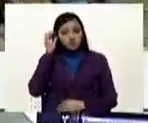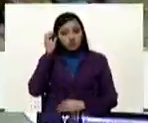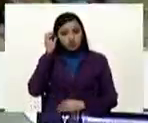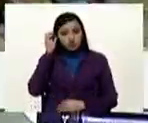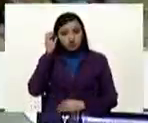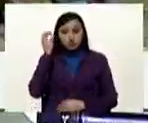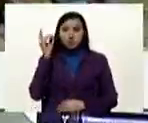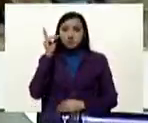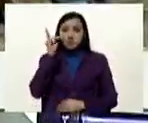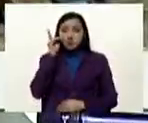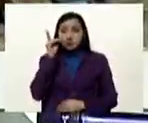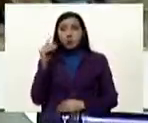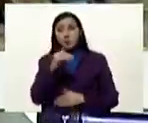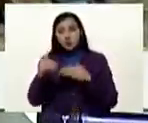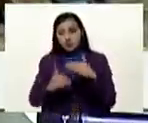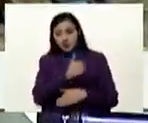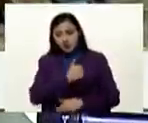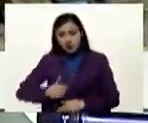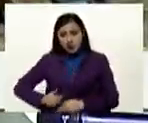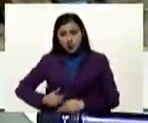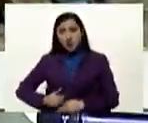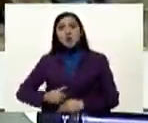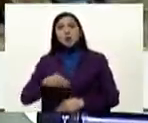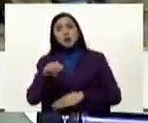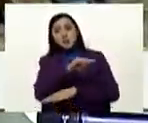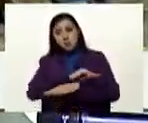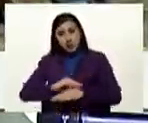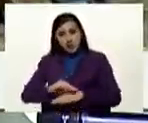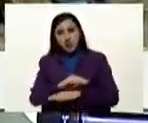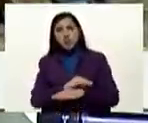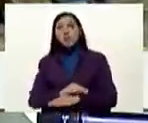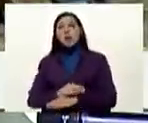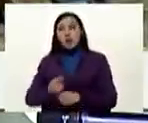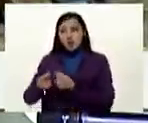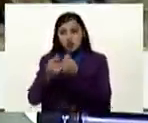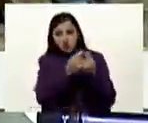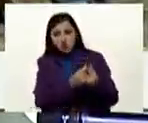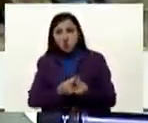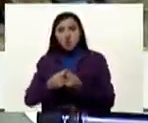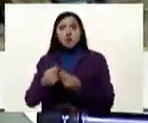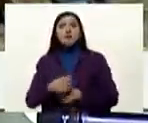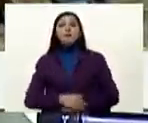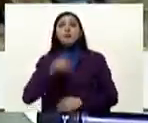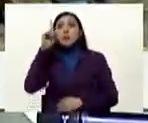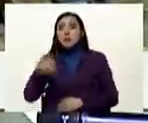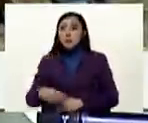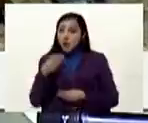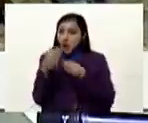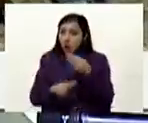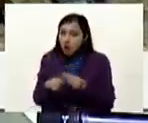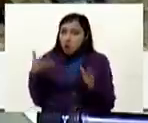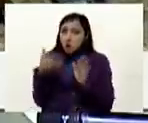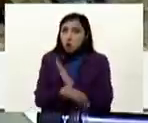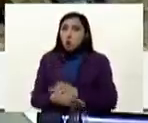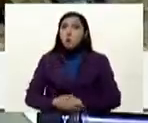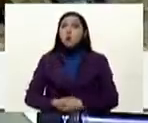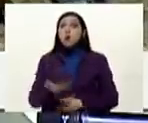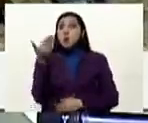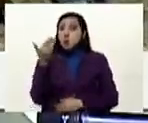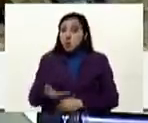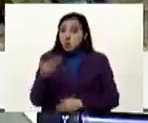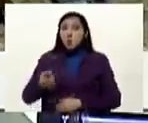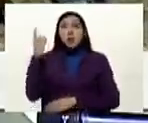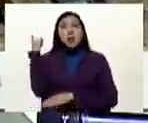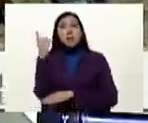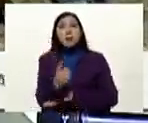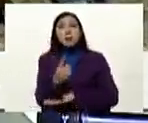Vicepresidenta ejecutiva y ministra de Finanzas. Pero además le toca llevar las riendas y las lleva de